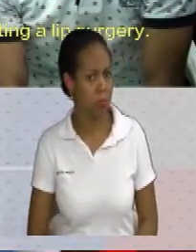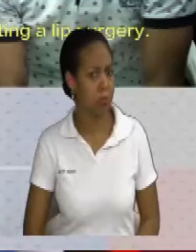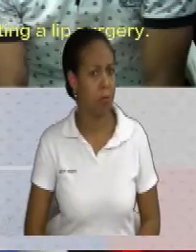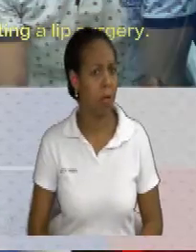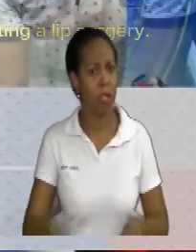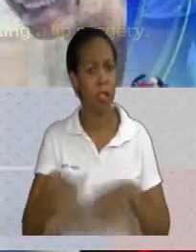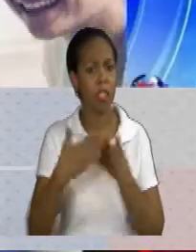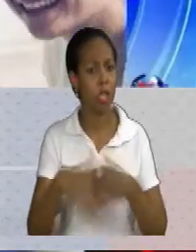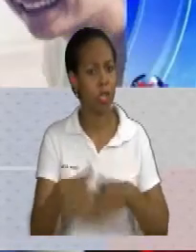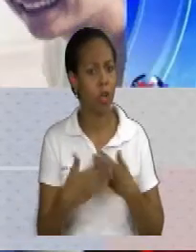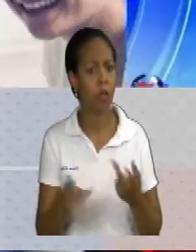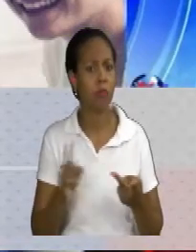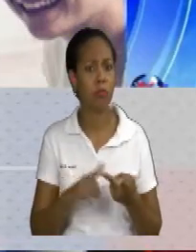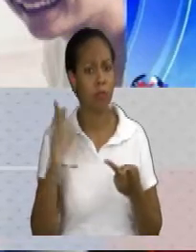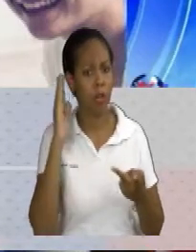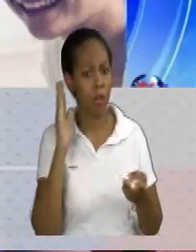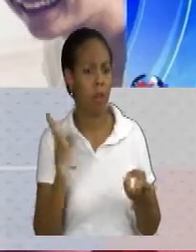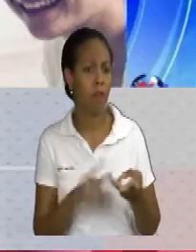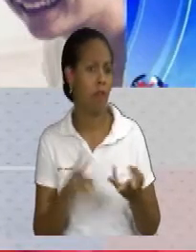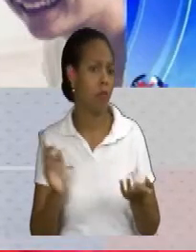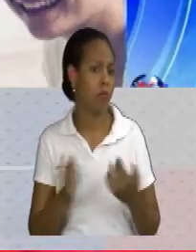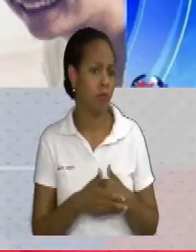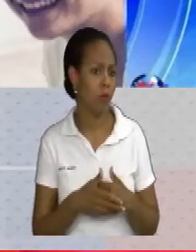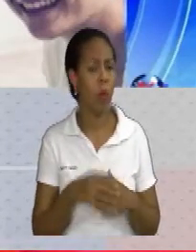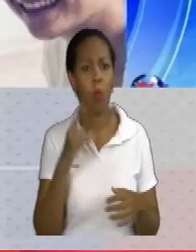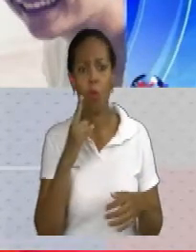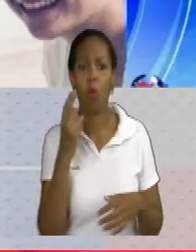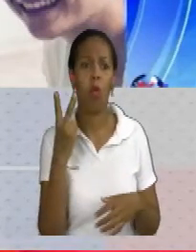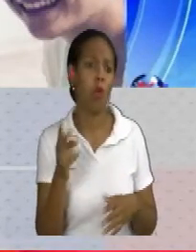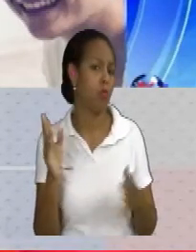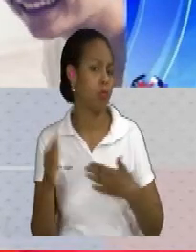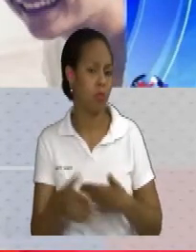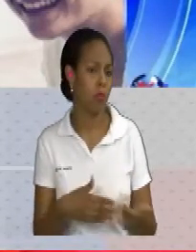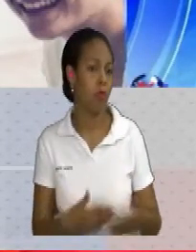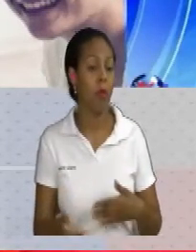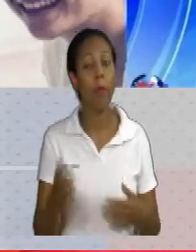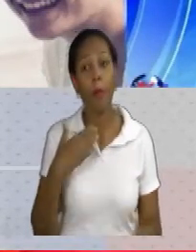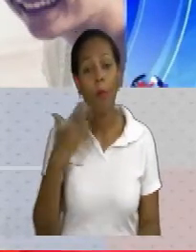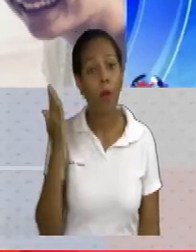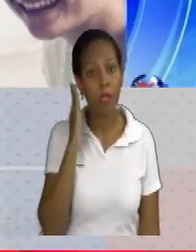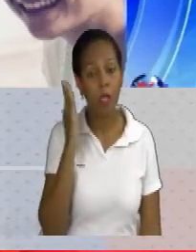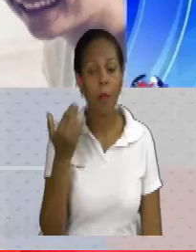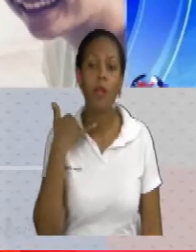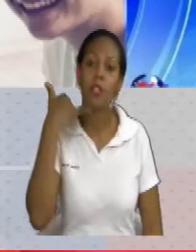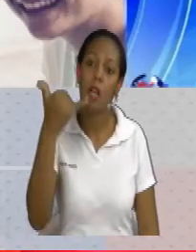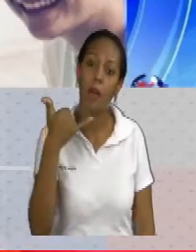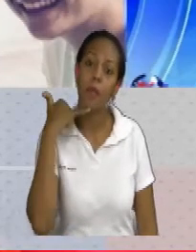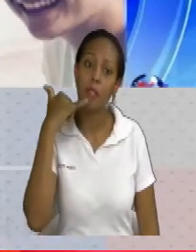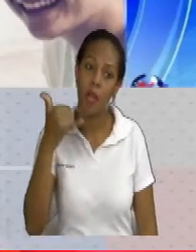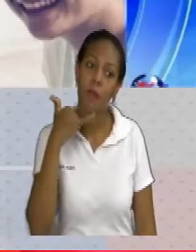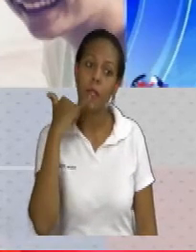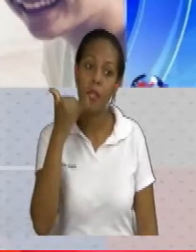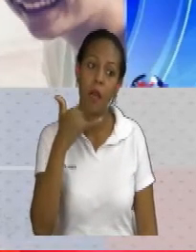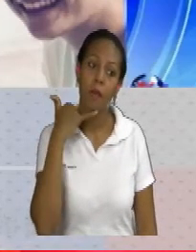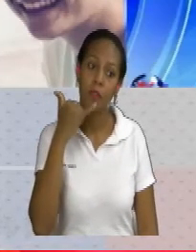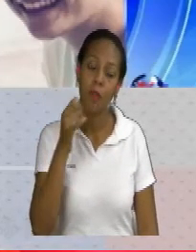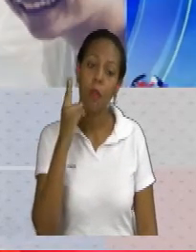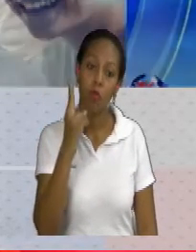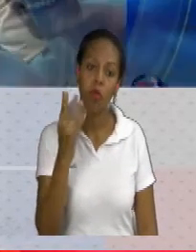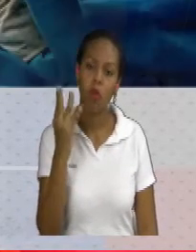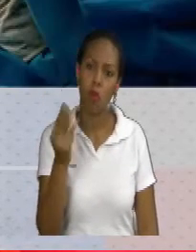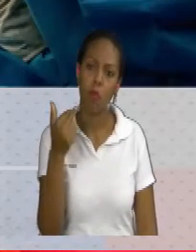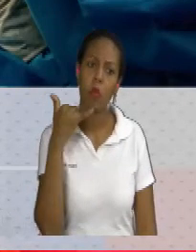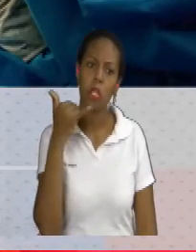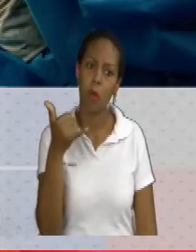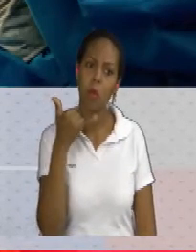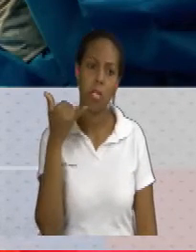un teléfono claro, uno o dos números telefónicos, porque a veces se ocurre que estamos llamando a uno de los teléfonos